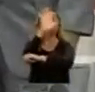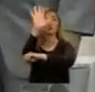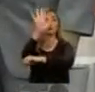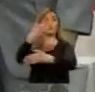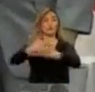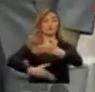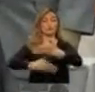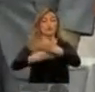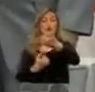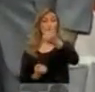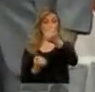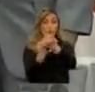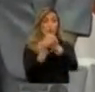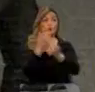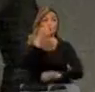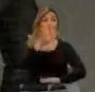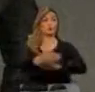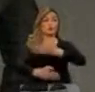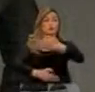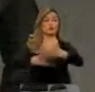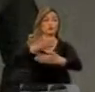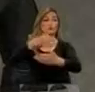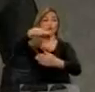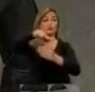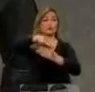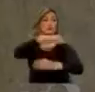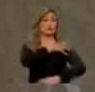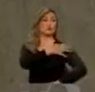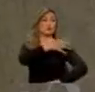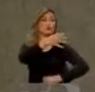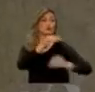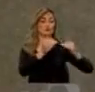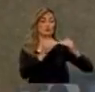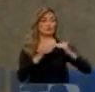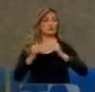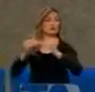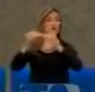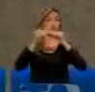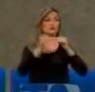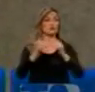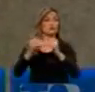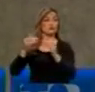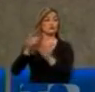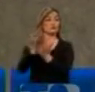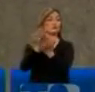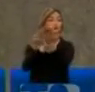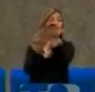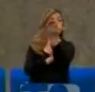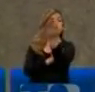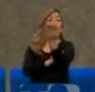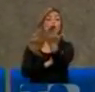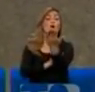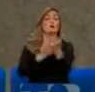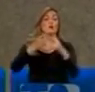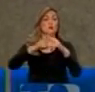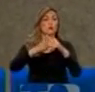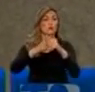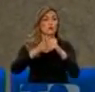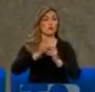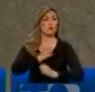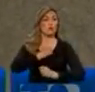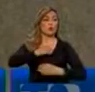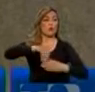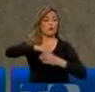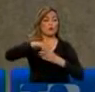apoyo al ciclo electoral para el fortalecimiento democrático. El proyecto inicia su ejecución con fondos propios del PNUD y de